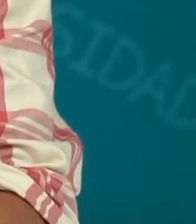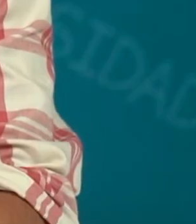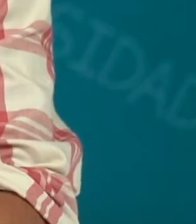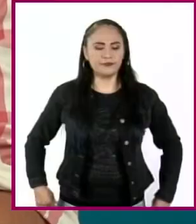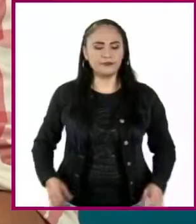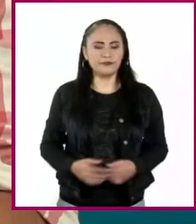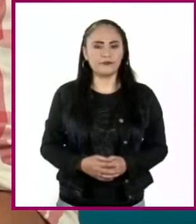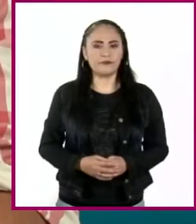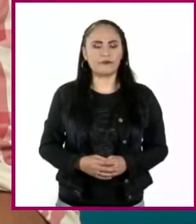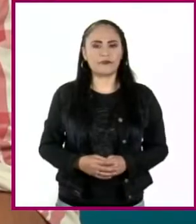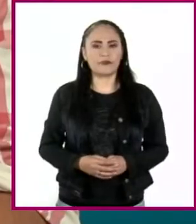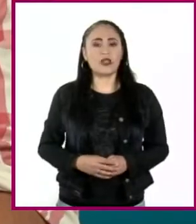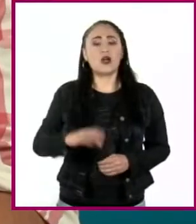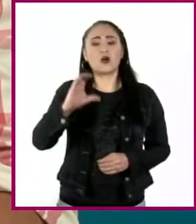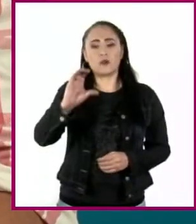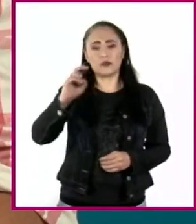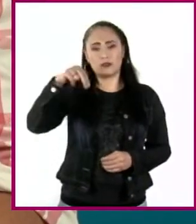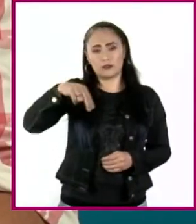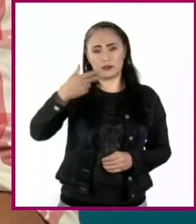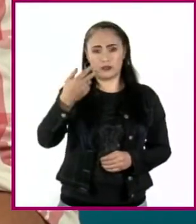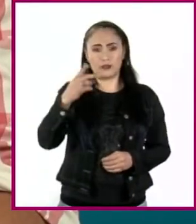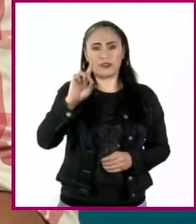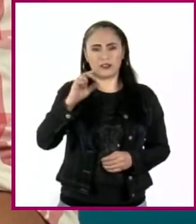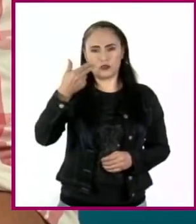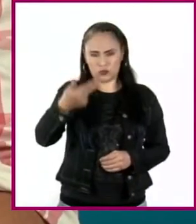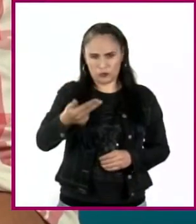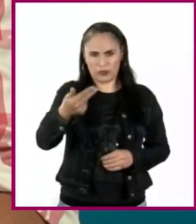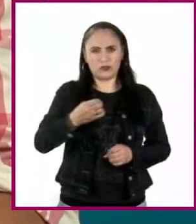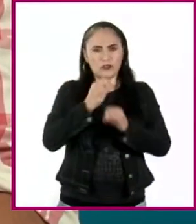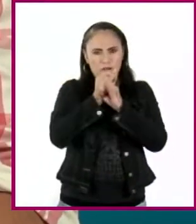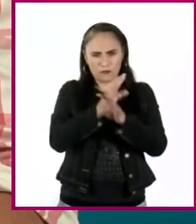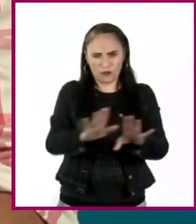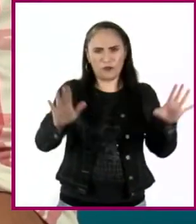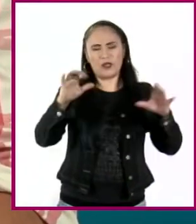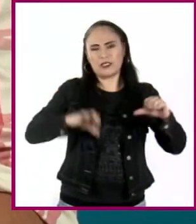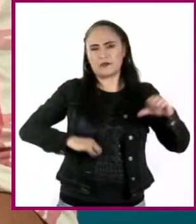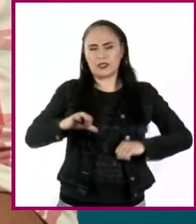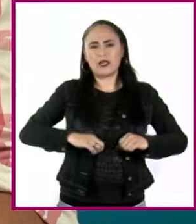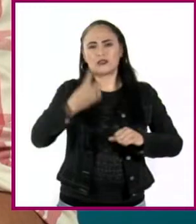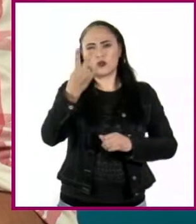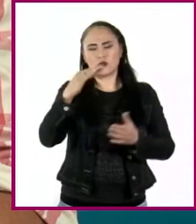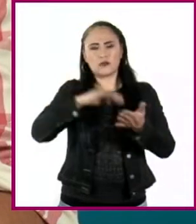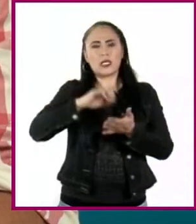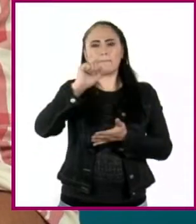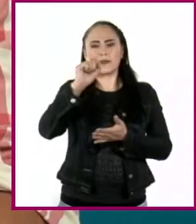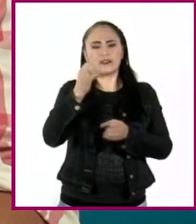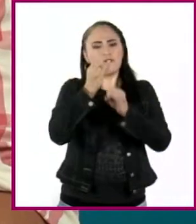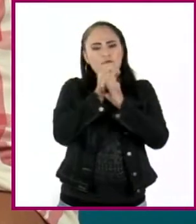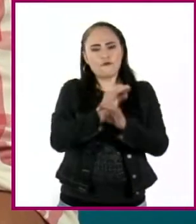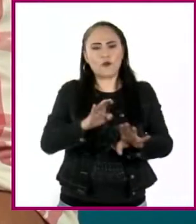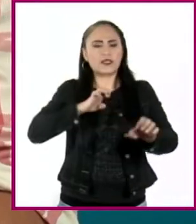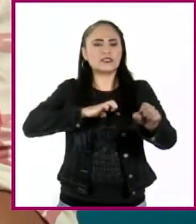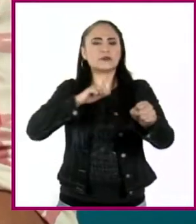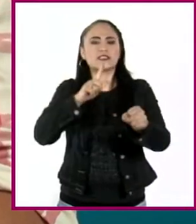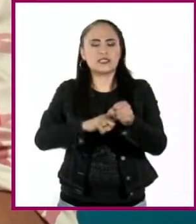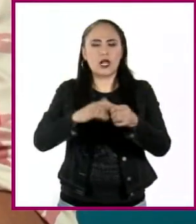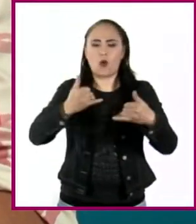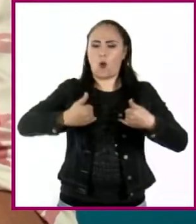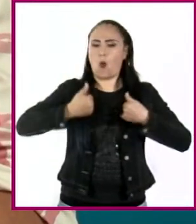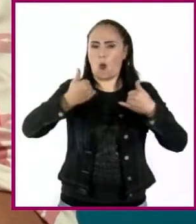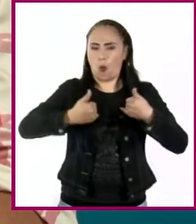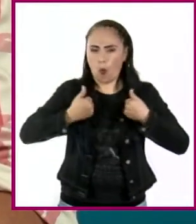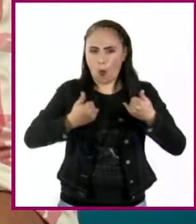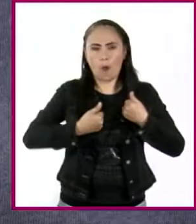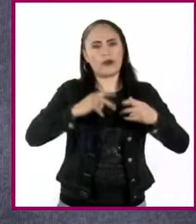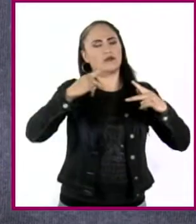La Comisión Nacional de Derechos Humanos, en su informe de actividades 2020, presentó un informe especial denominado Adolescentes, Vulnerabilidad